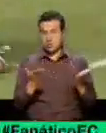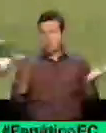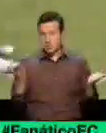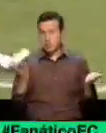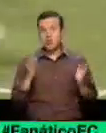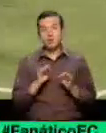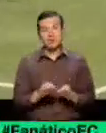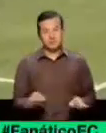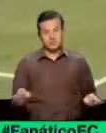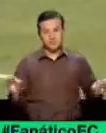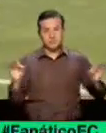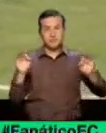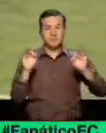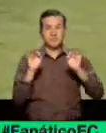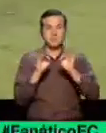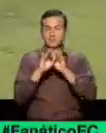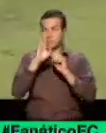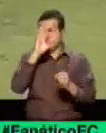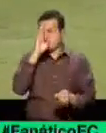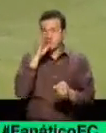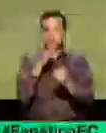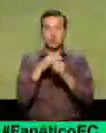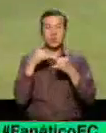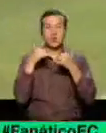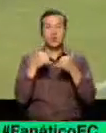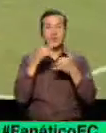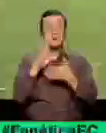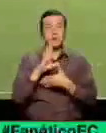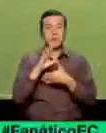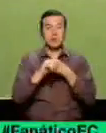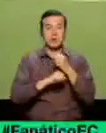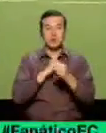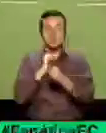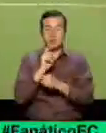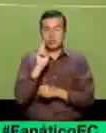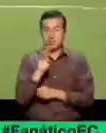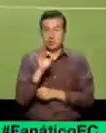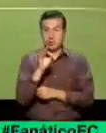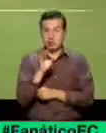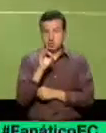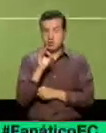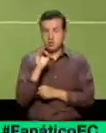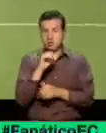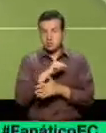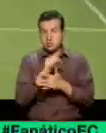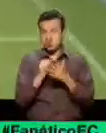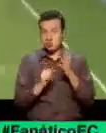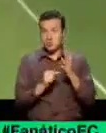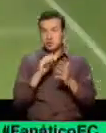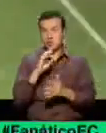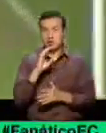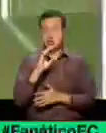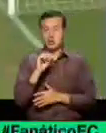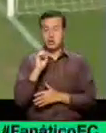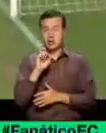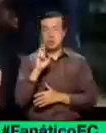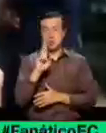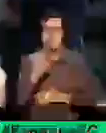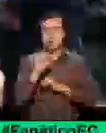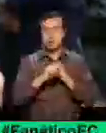son importantes, con miras a la Copa América 2019 y a las eliminatorias sudamericanas de Qatar